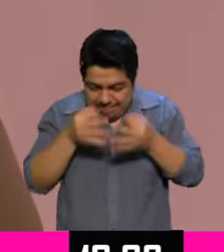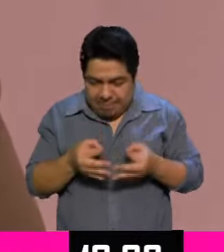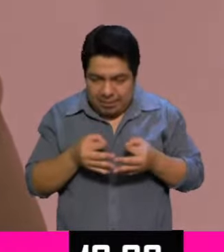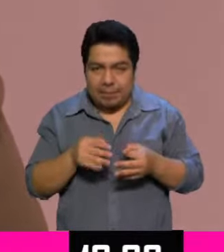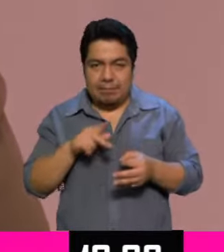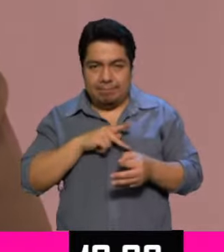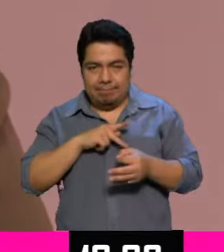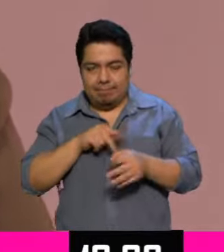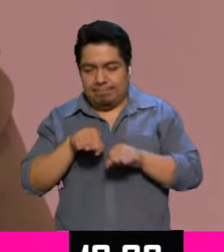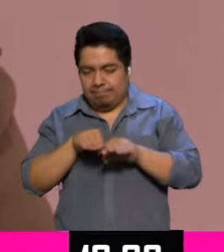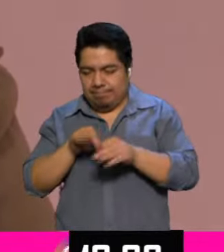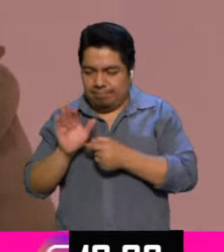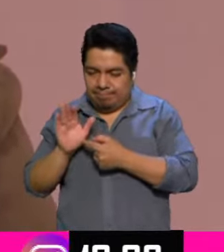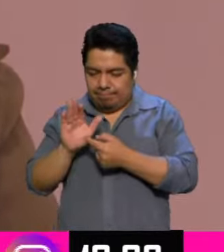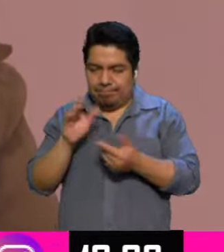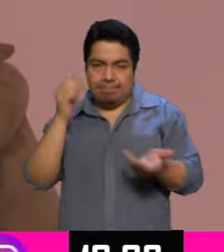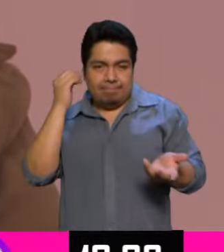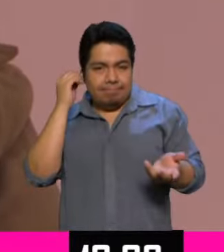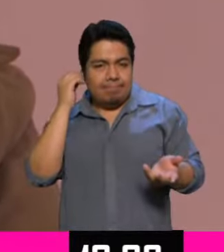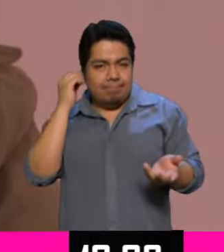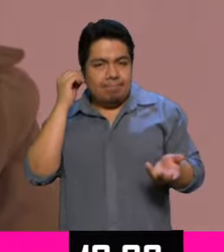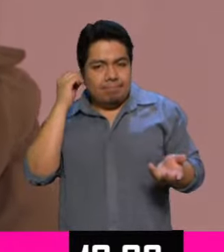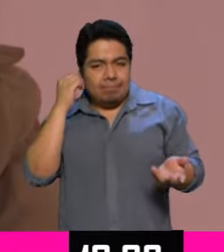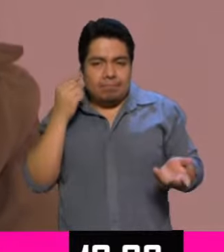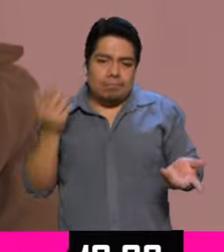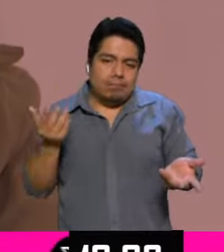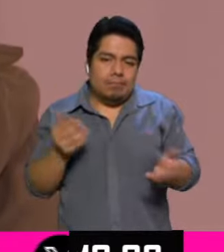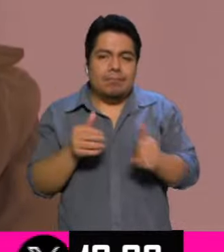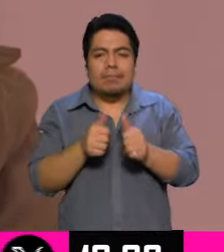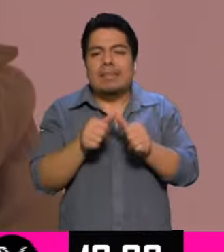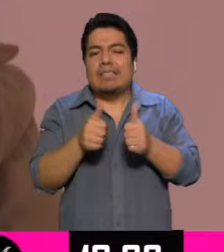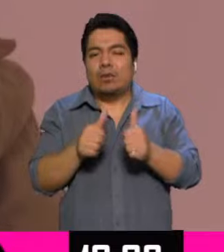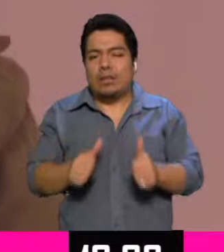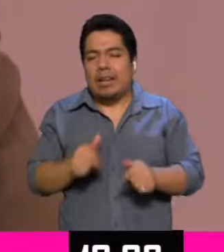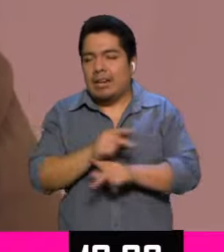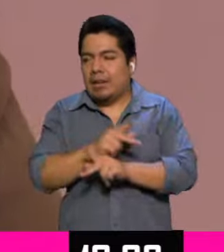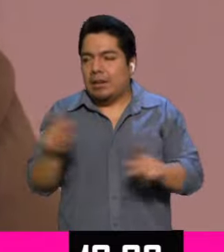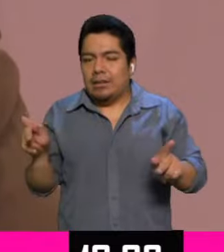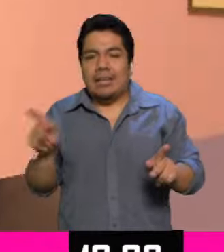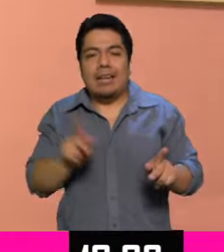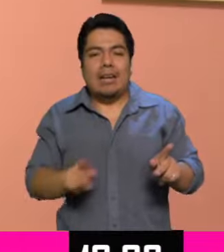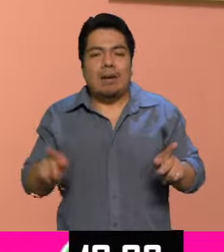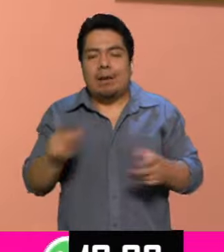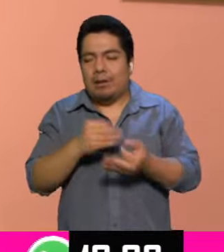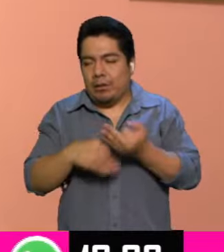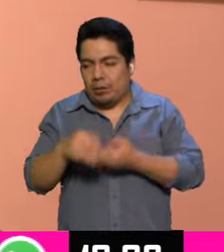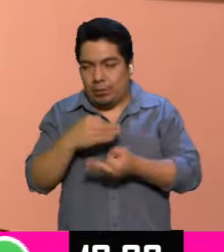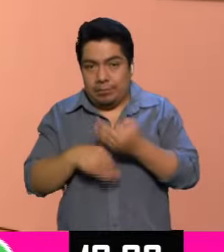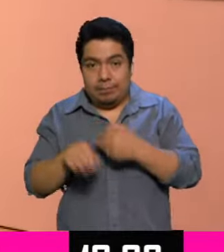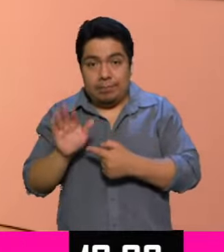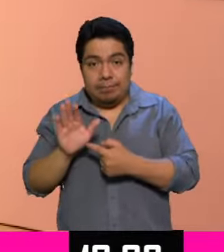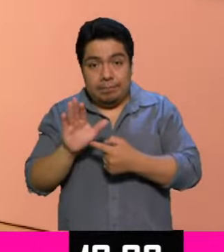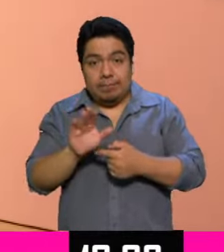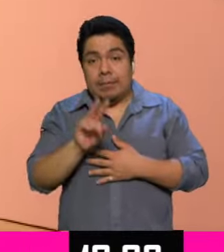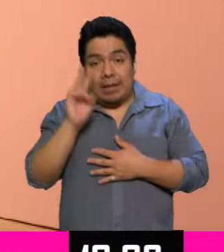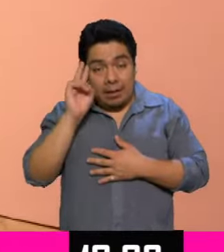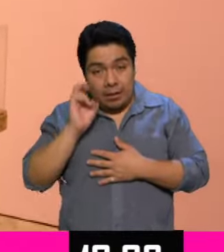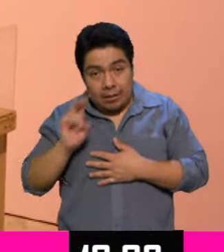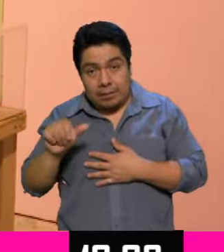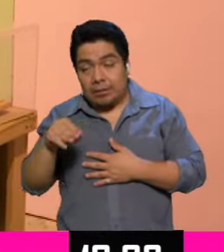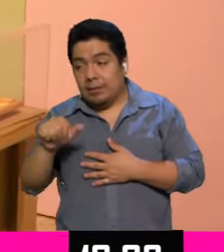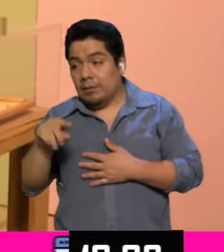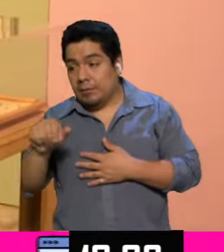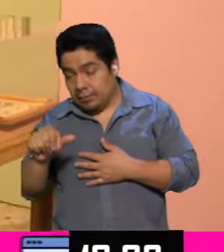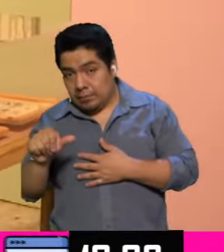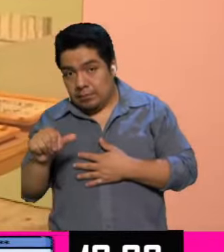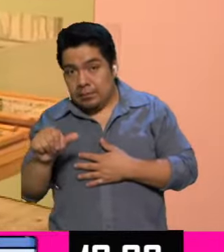este trabajo porque pues es un arte popular, es del pueblo. La exposición El sueño de Anomía, Ana